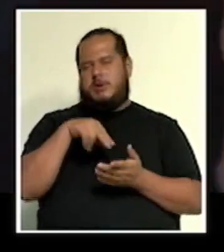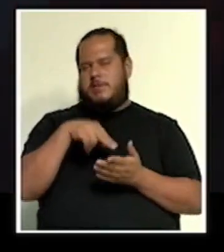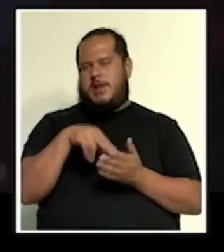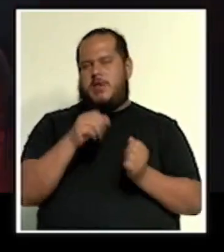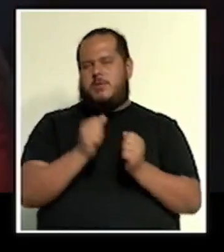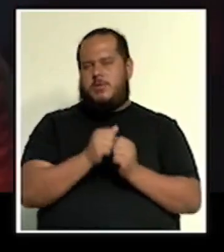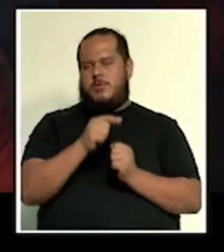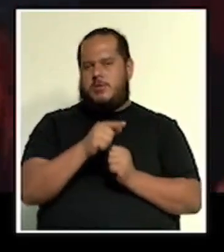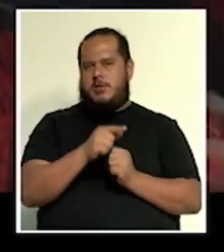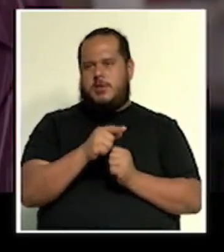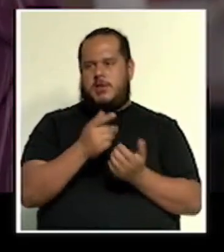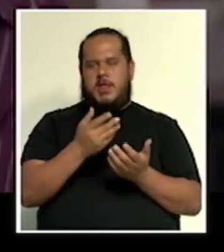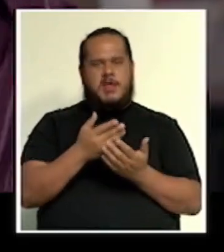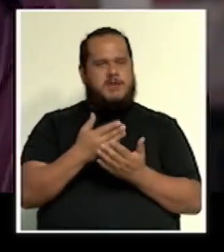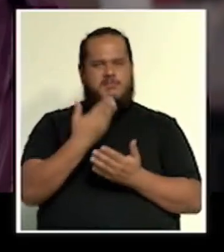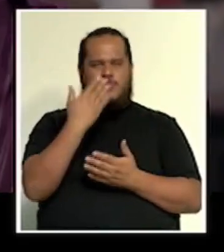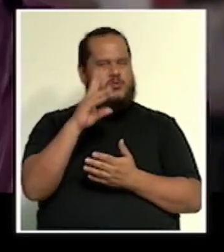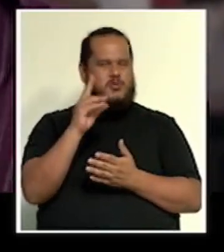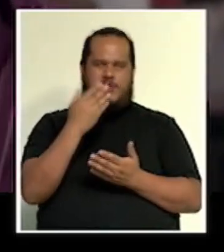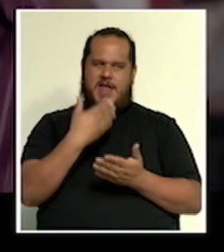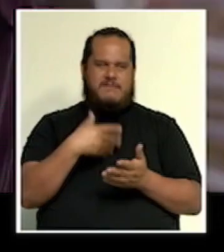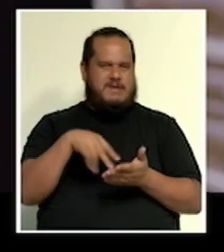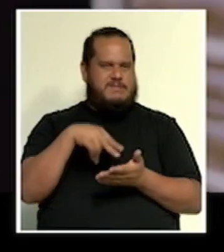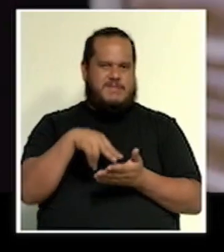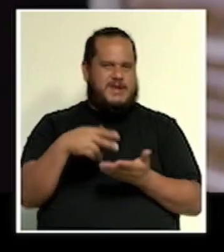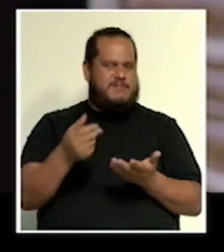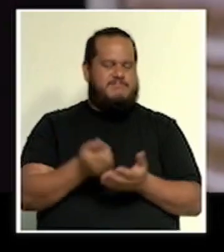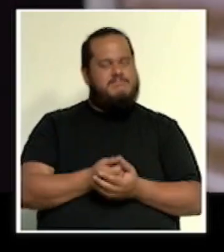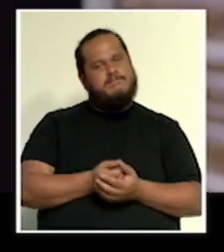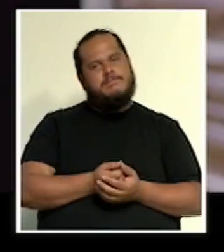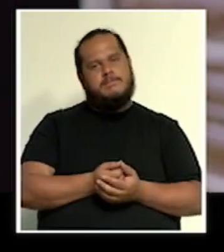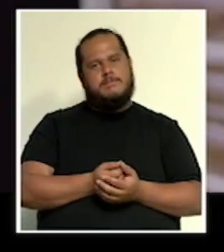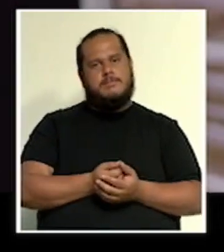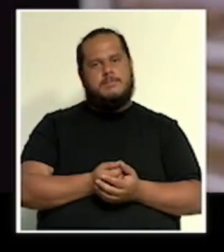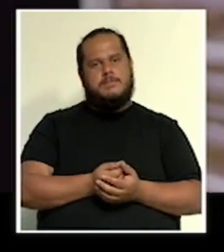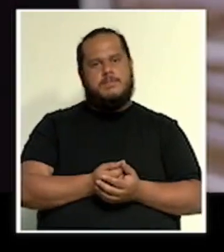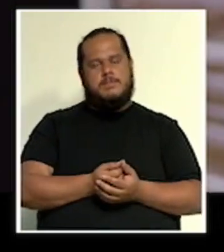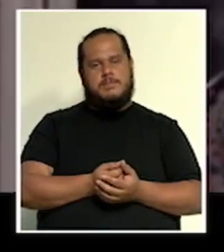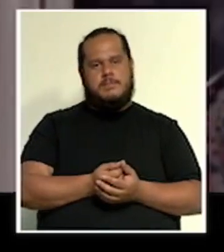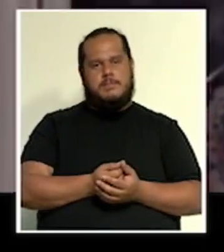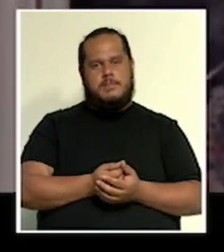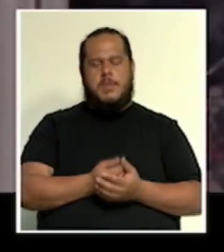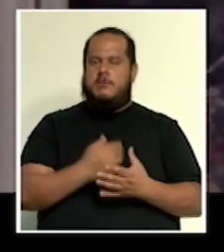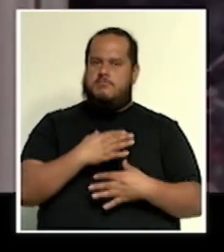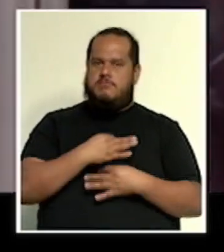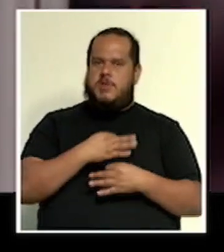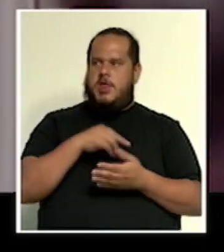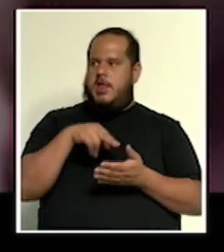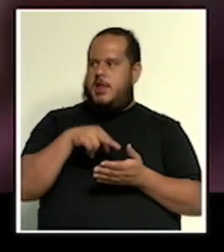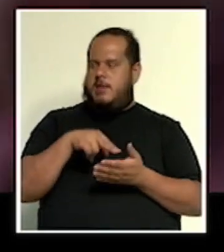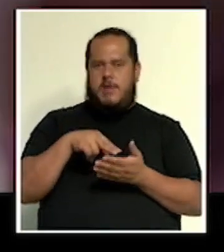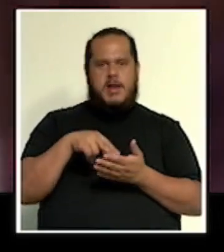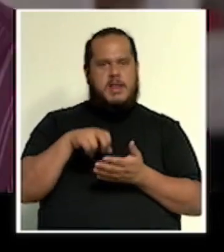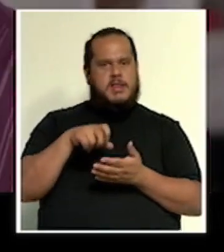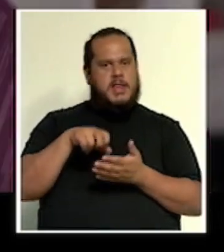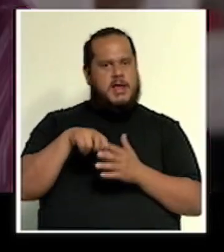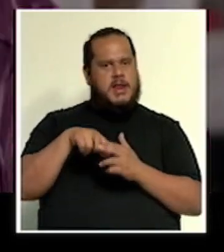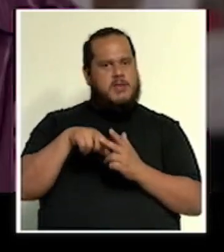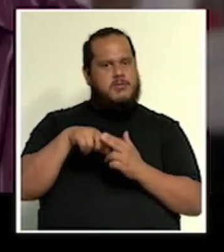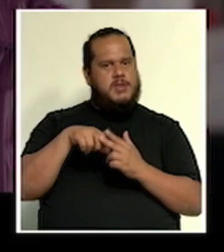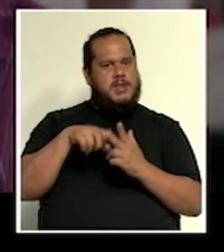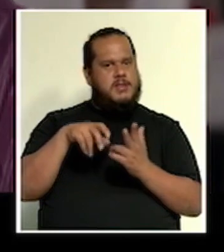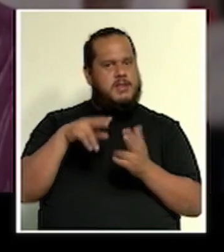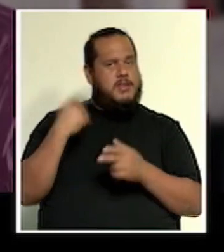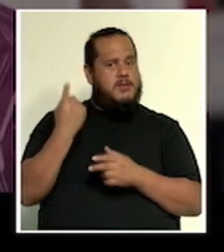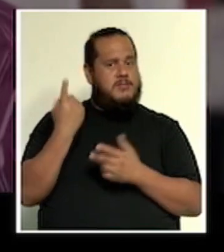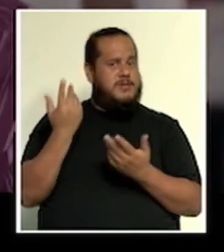usted y no sabe llevar. Sí que traigo las reglas de concurso. Qué interesante, el baile de la colilla es el único curso de baile